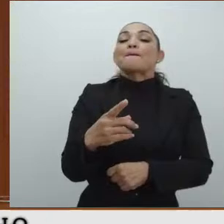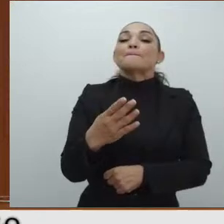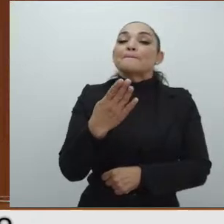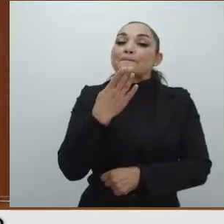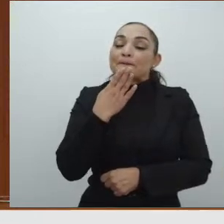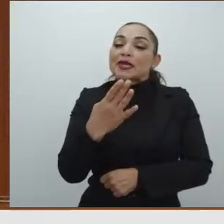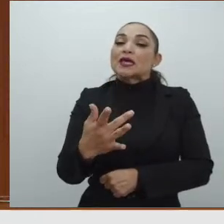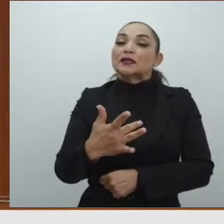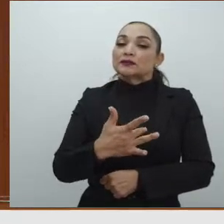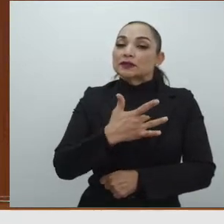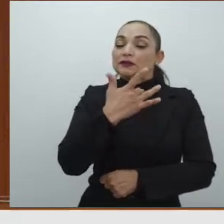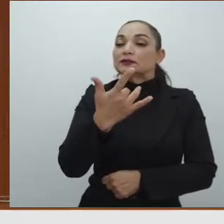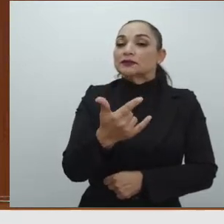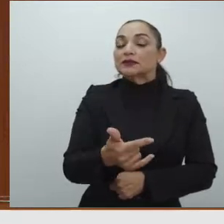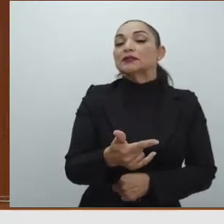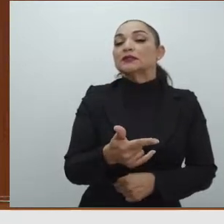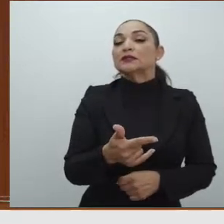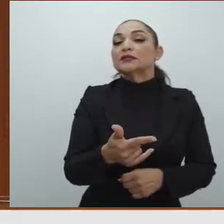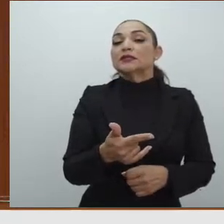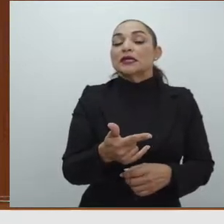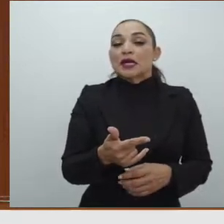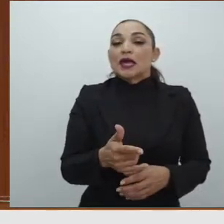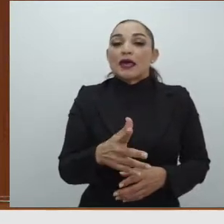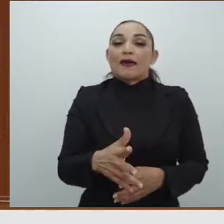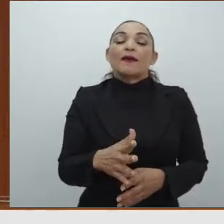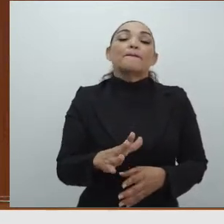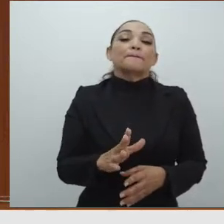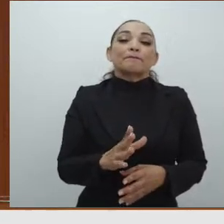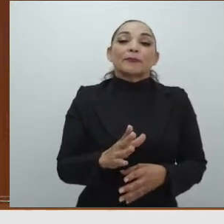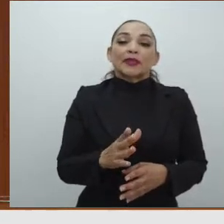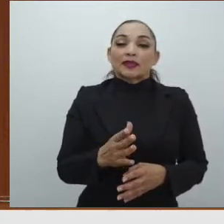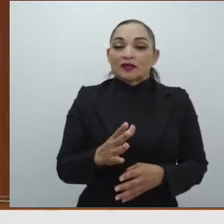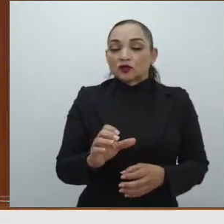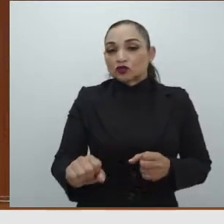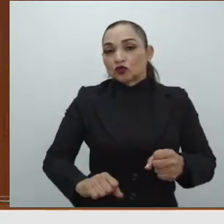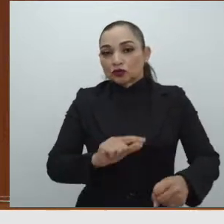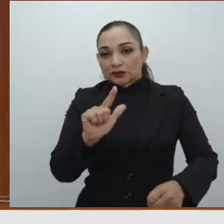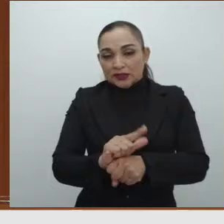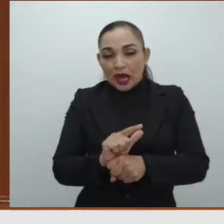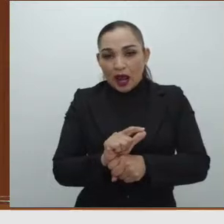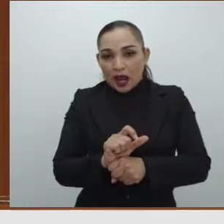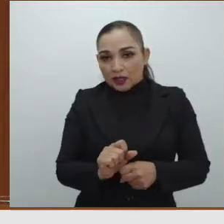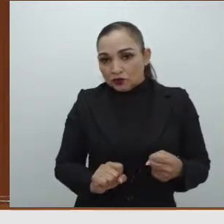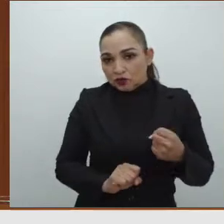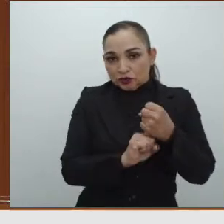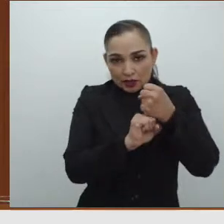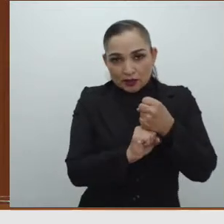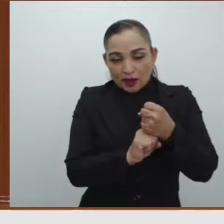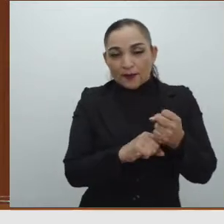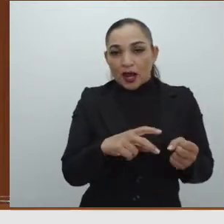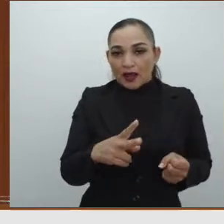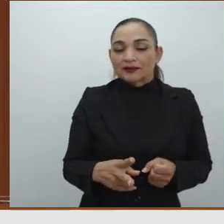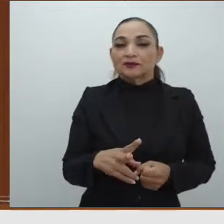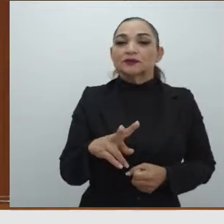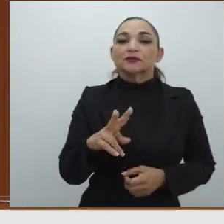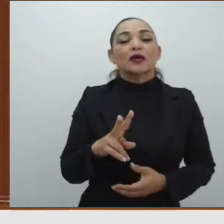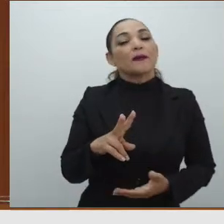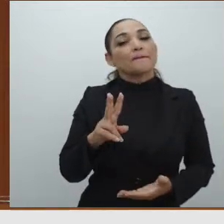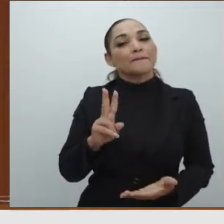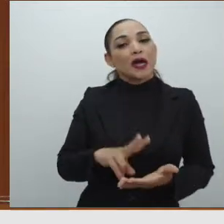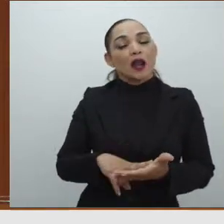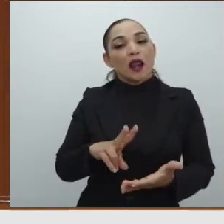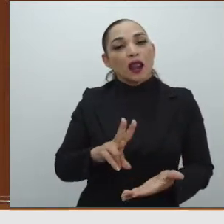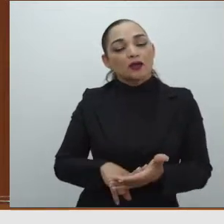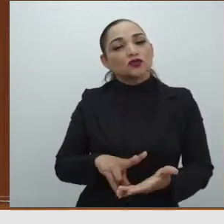sostenible. Sin duda, se está buscando atender el recurso más valioso de este estado, su